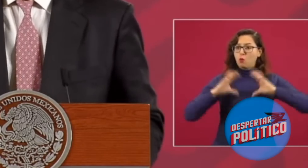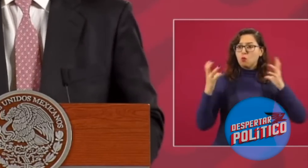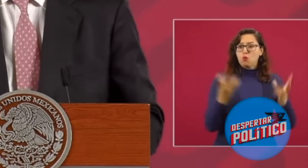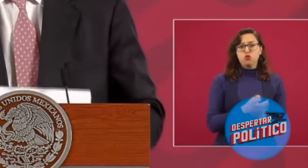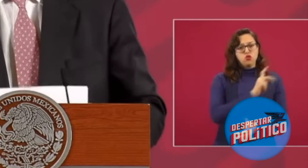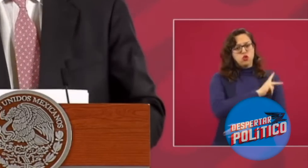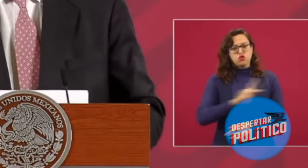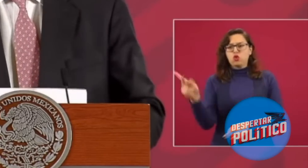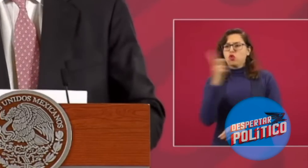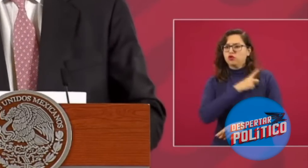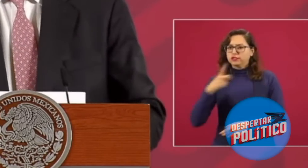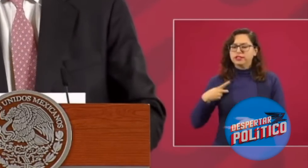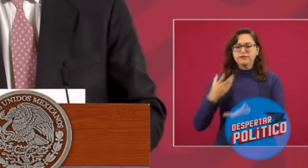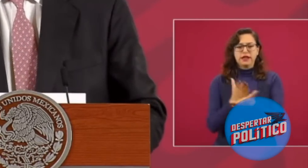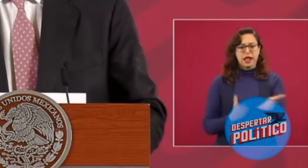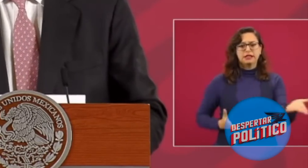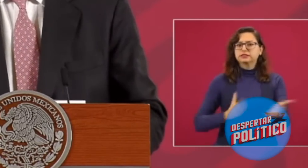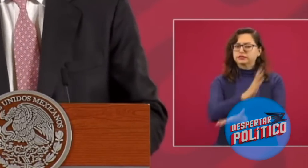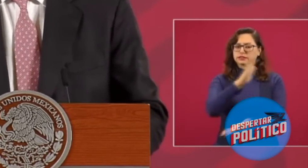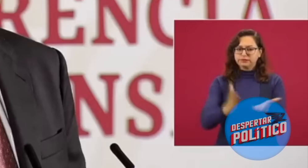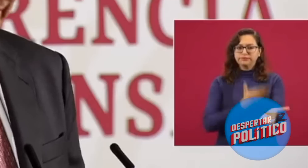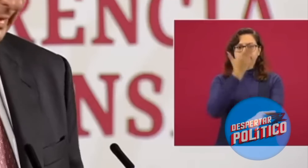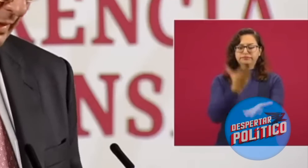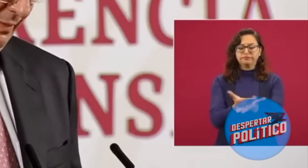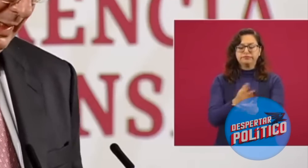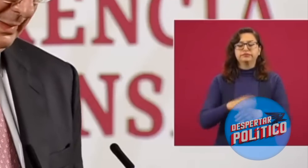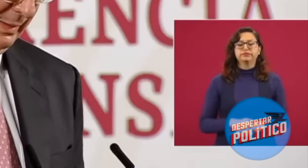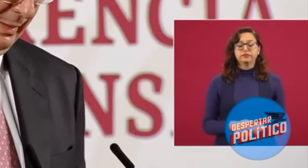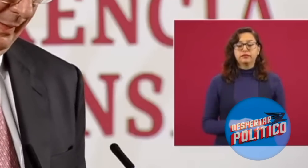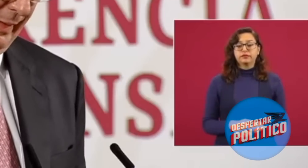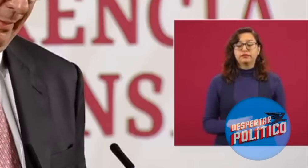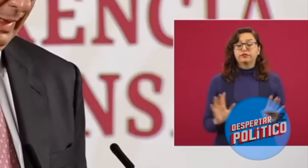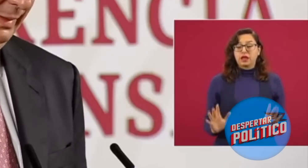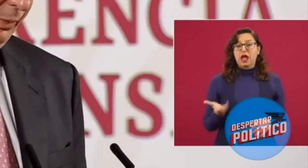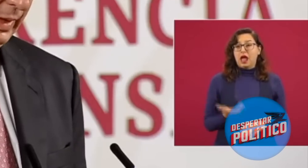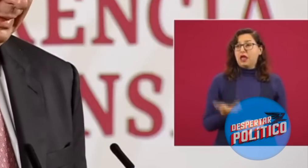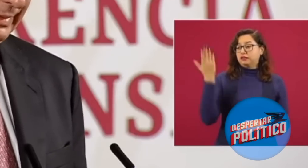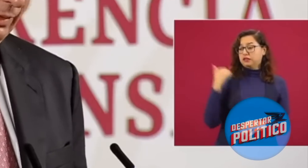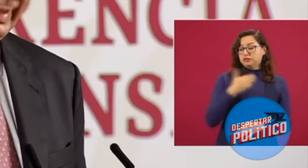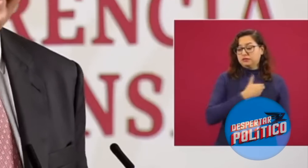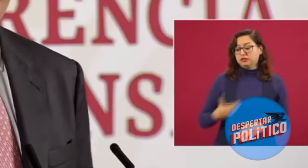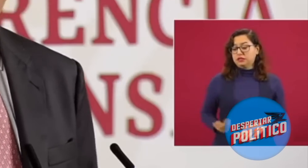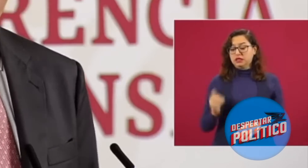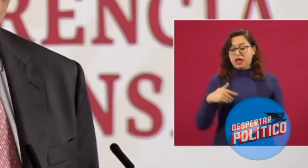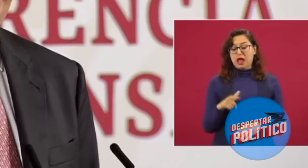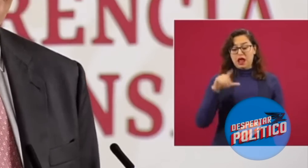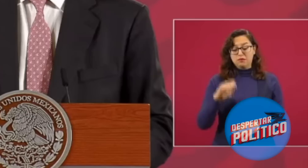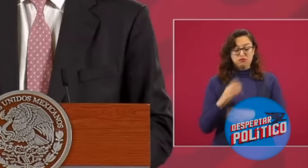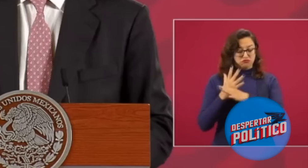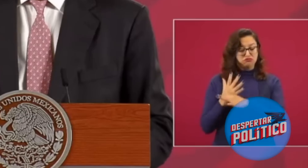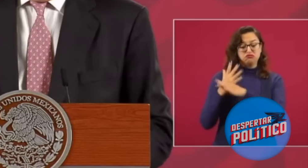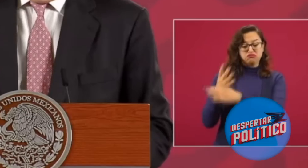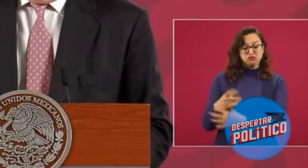Decía el presidente López Obrador, va a ser una de las competencias científicas más importantes de nuestra era.